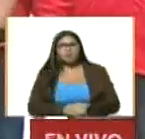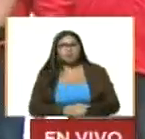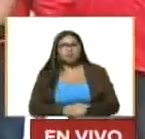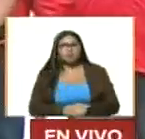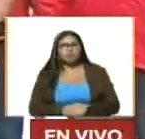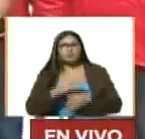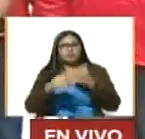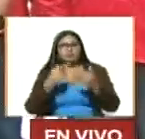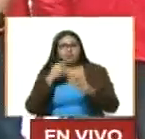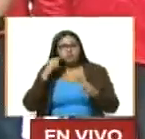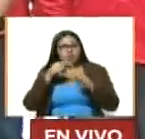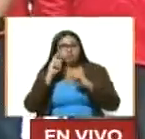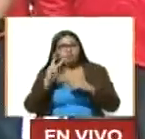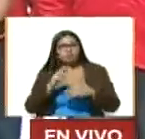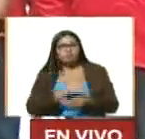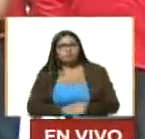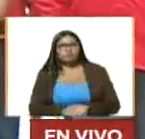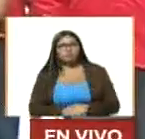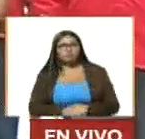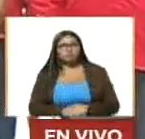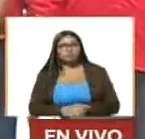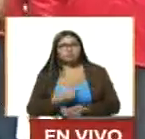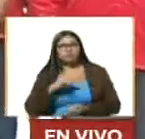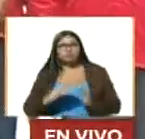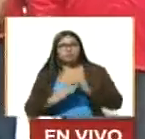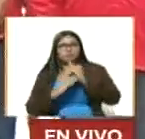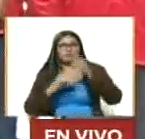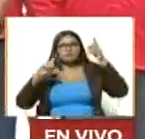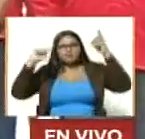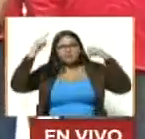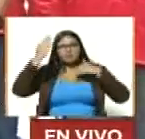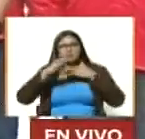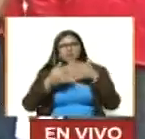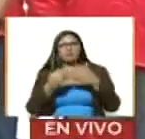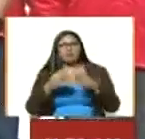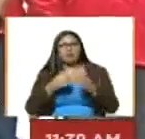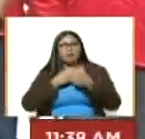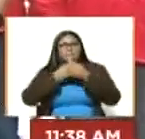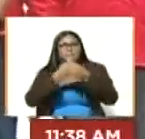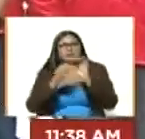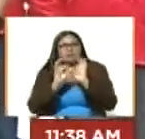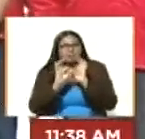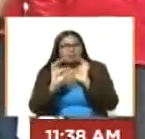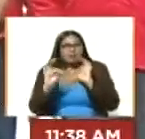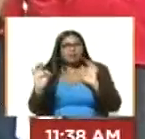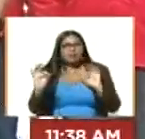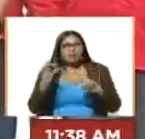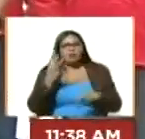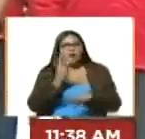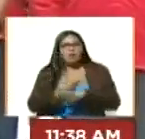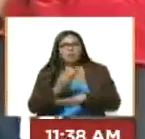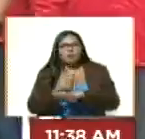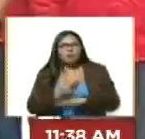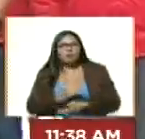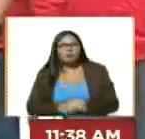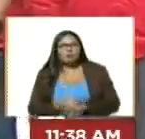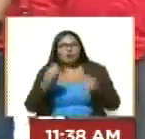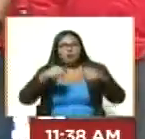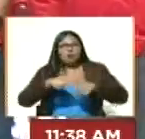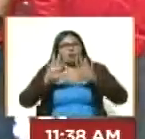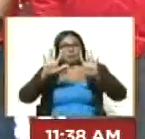esa intervención, nuestro comandante Chávez declaraba su amor eterno a Maturín. Hoy,